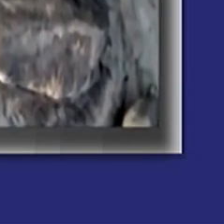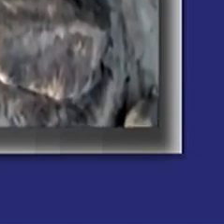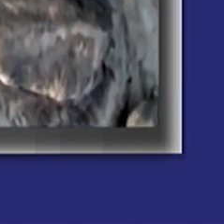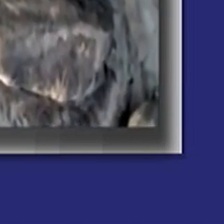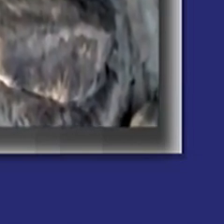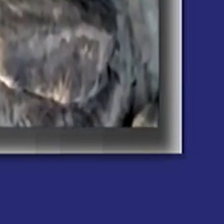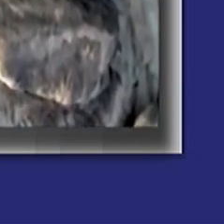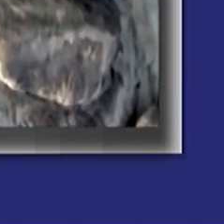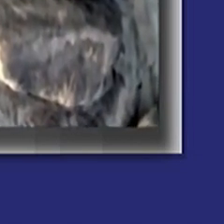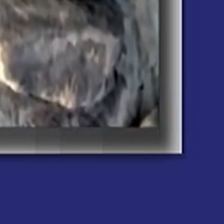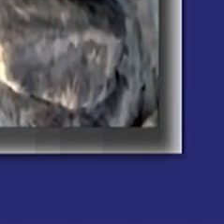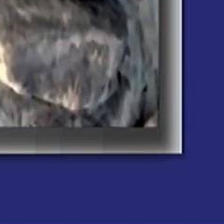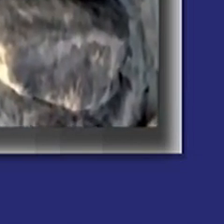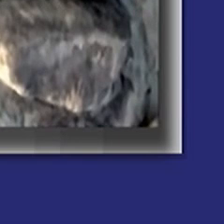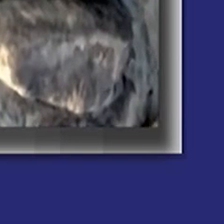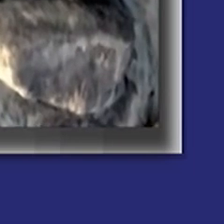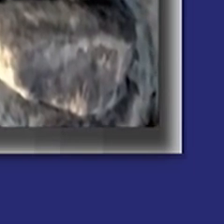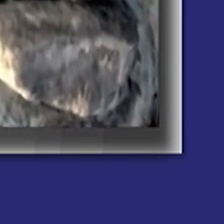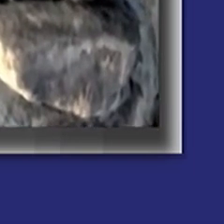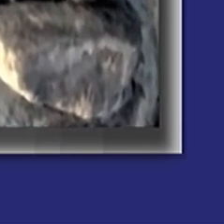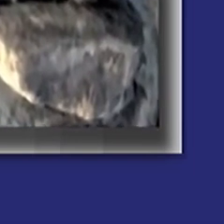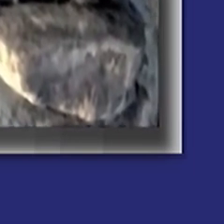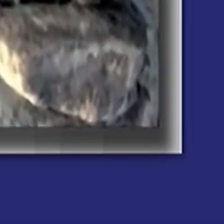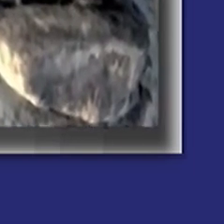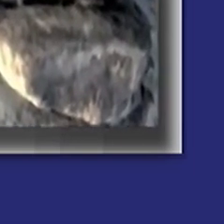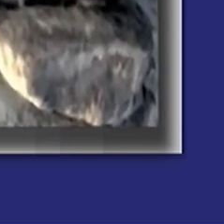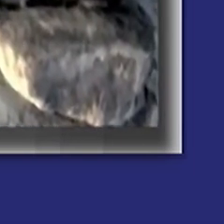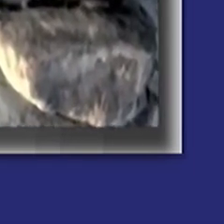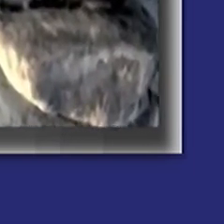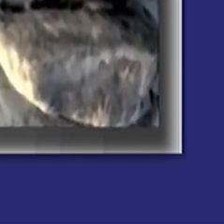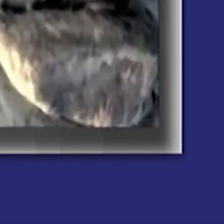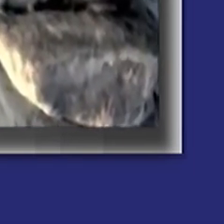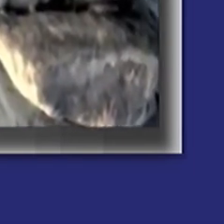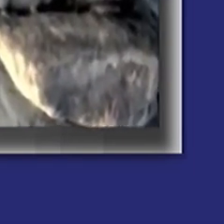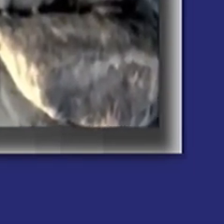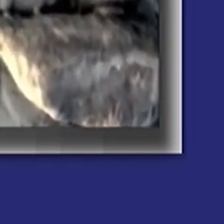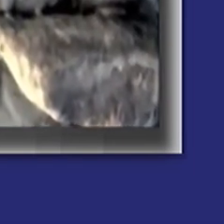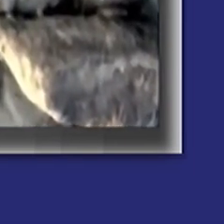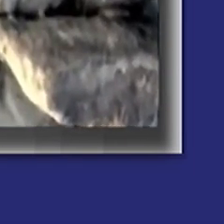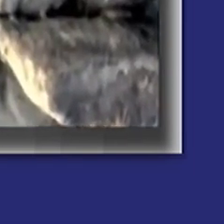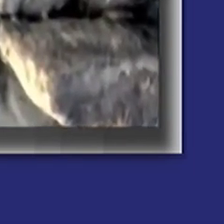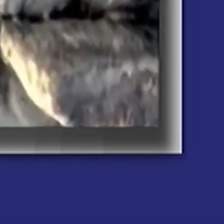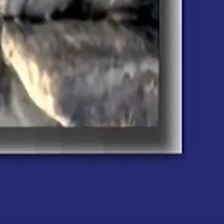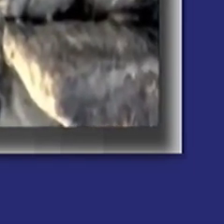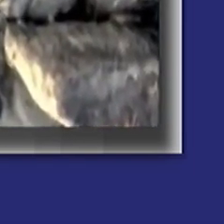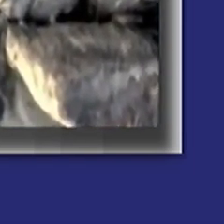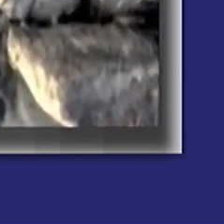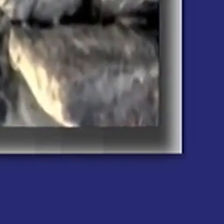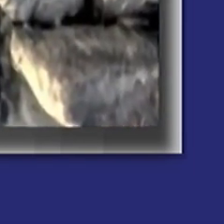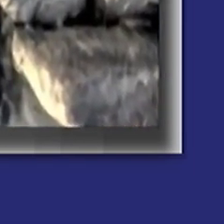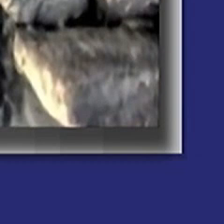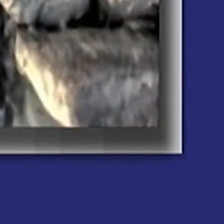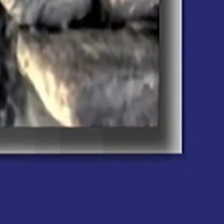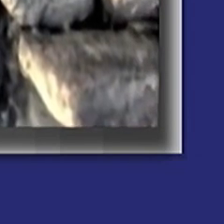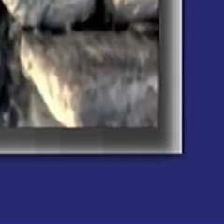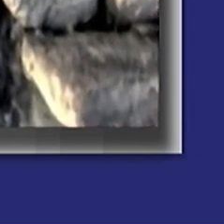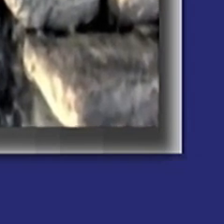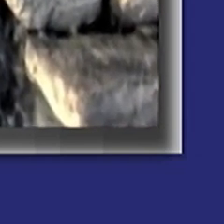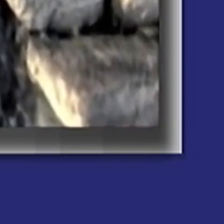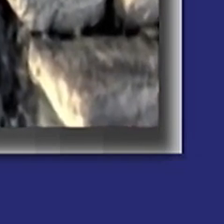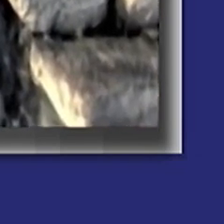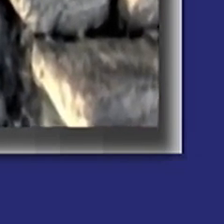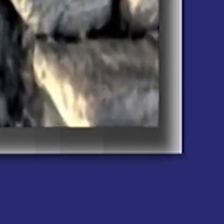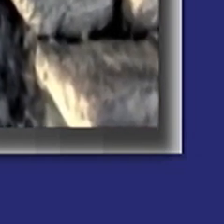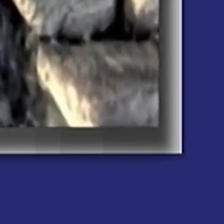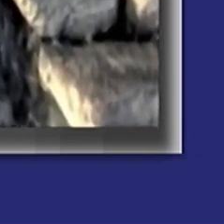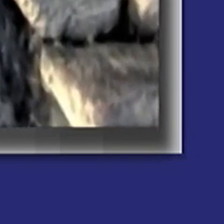estudiado anteriormente, esta es la investigación más detallada que se ha hecho hasta el momento, por lo que sus autores esperan obtener